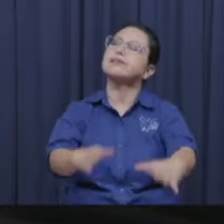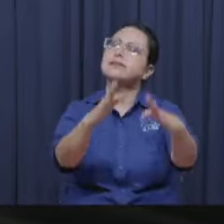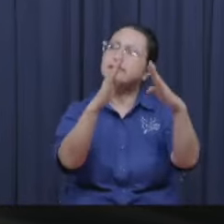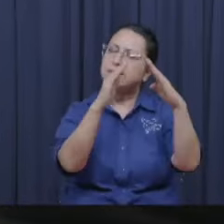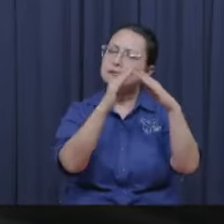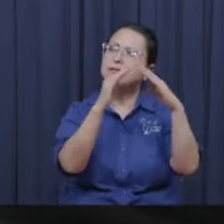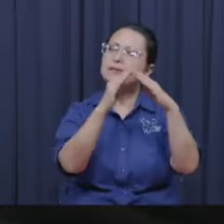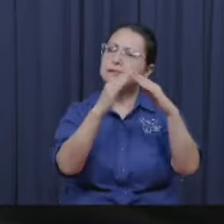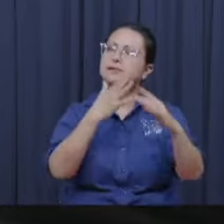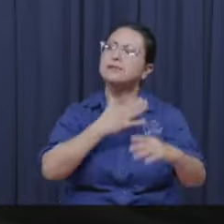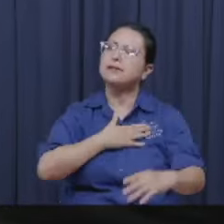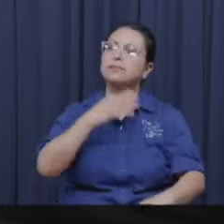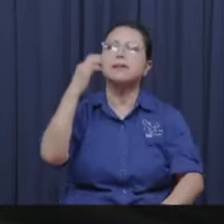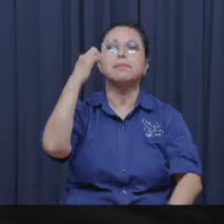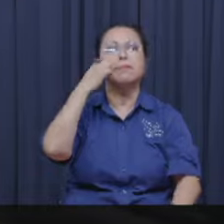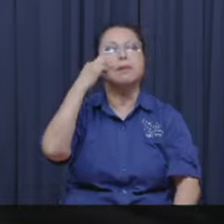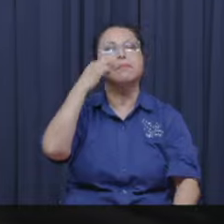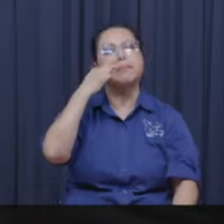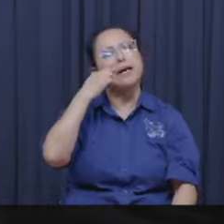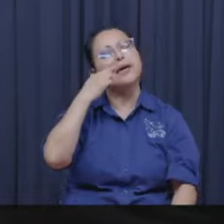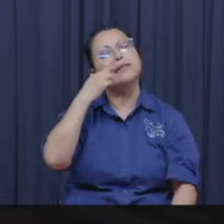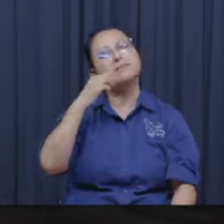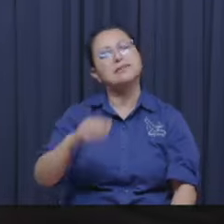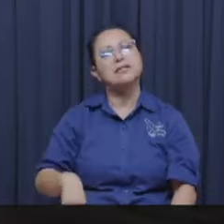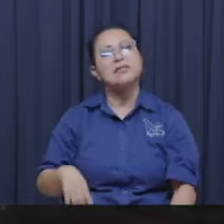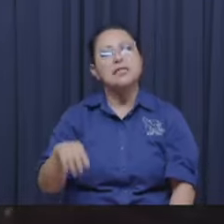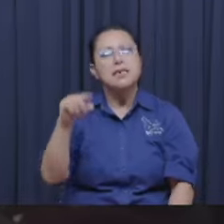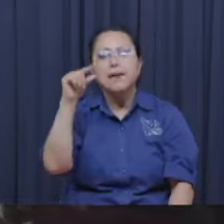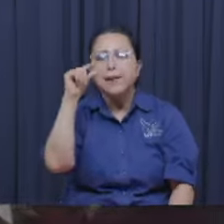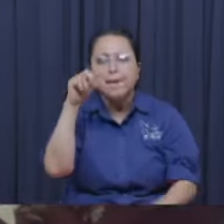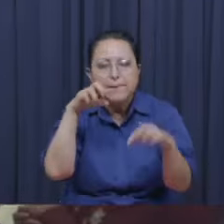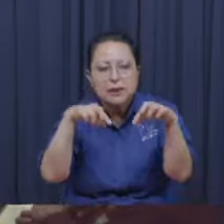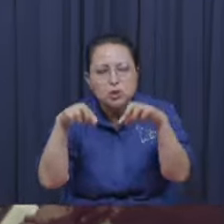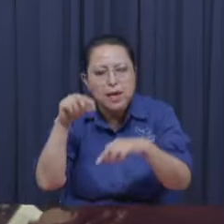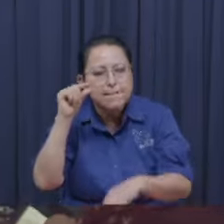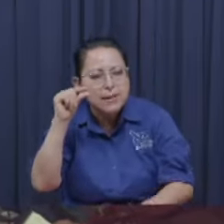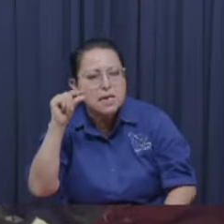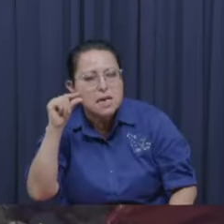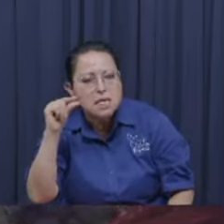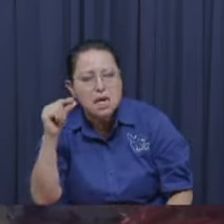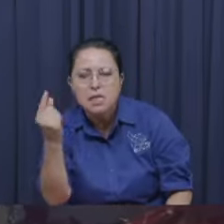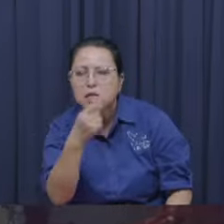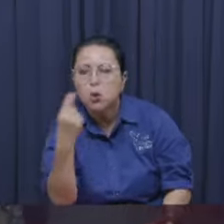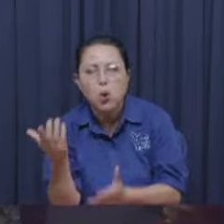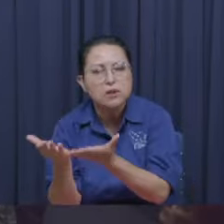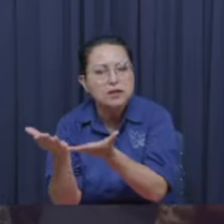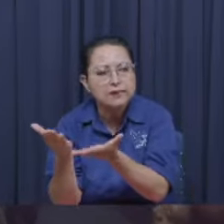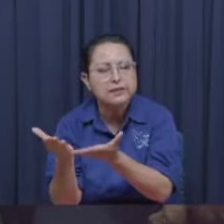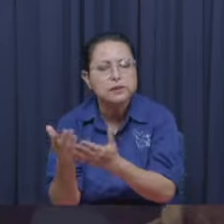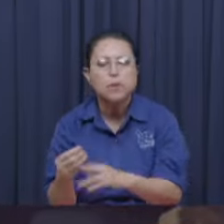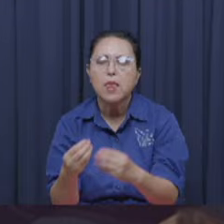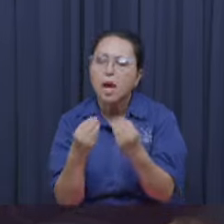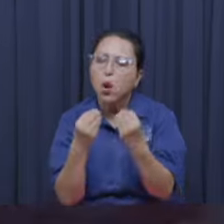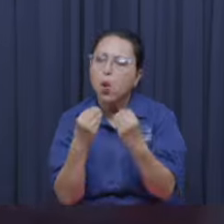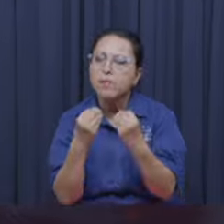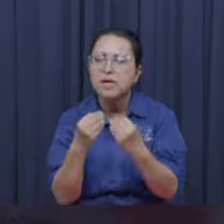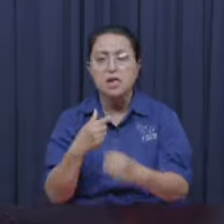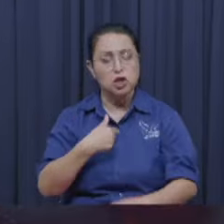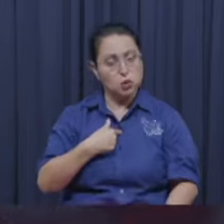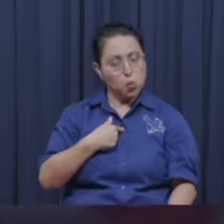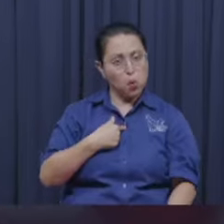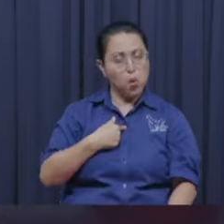Padre, el más pequeño de todos los siervos, tienen que comer y yo